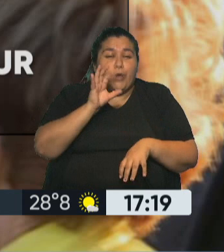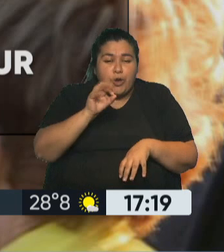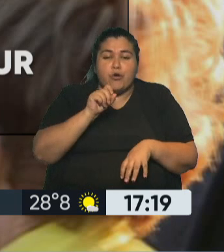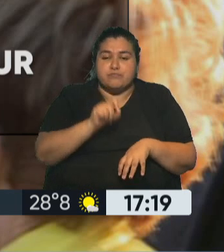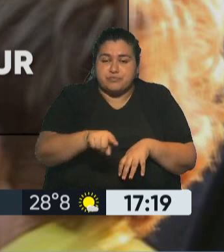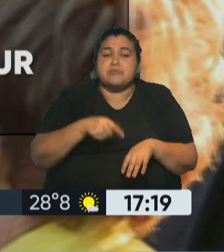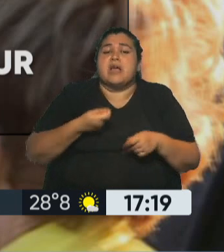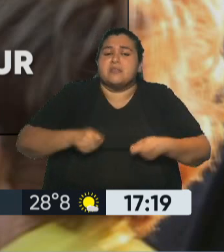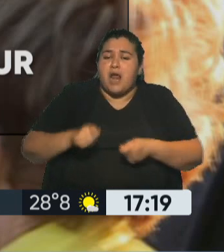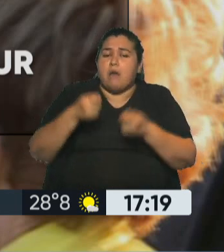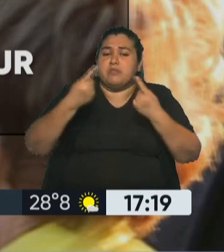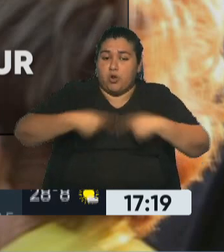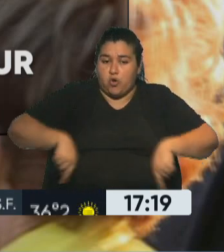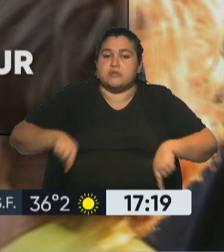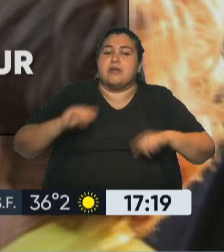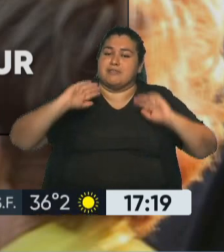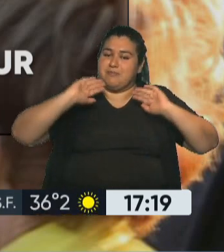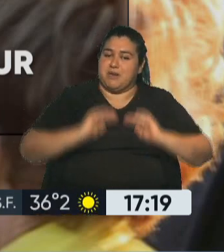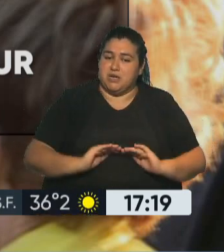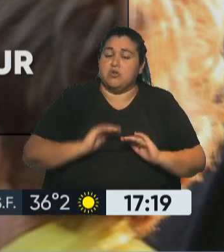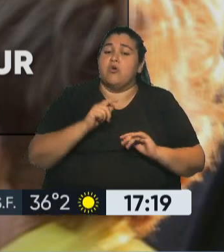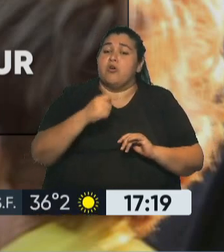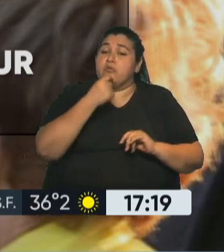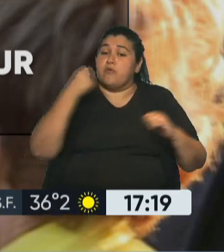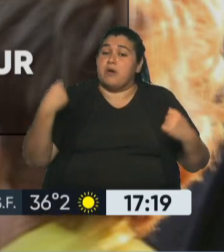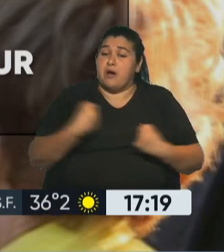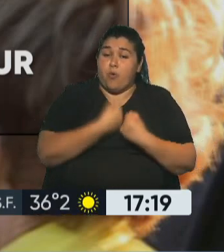trámites administrativos y oponerse a la firma del acuerdo Unión